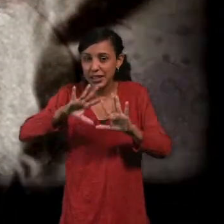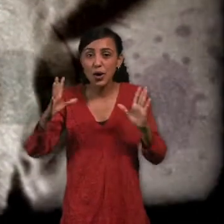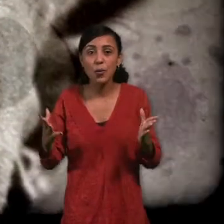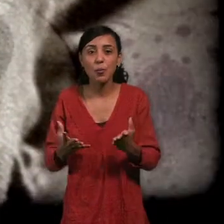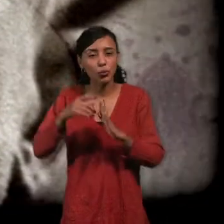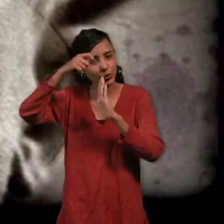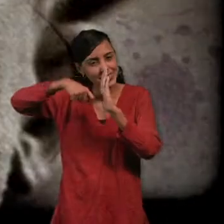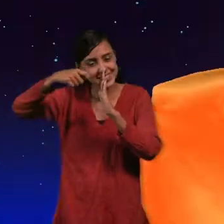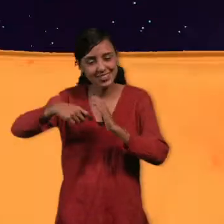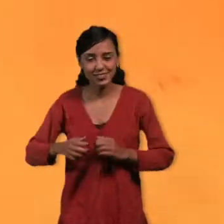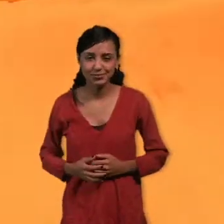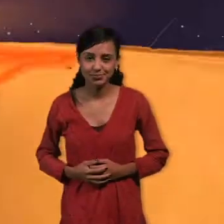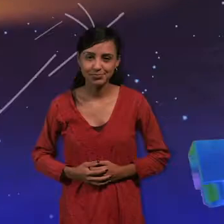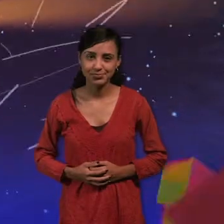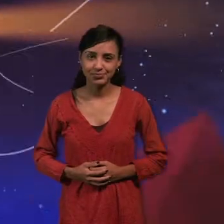cine.